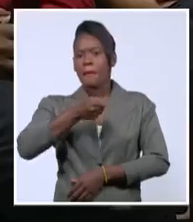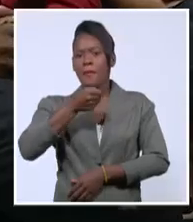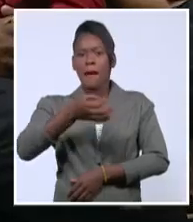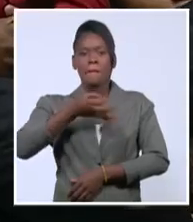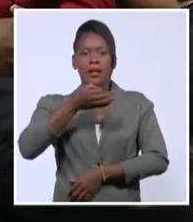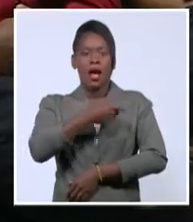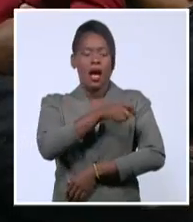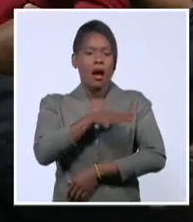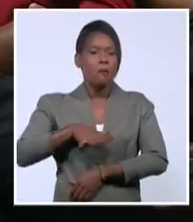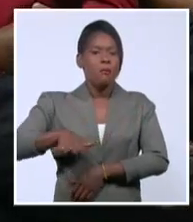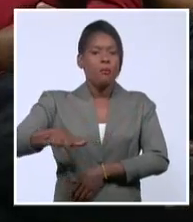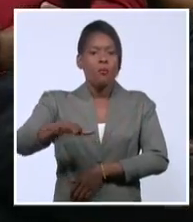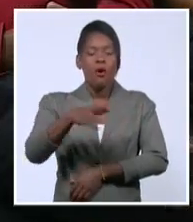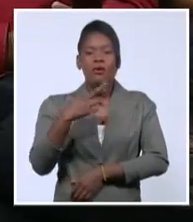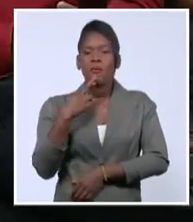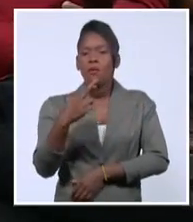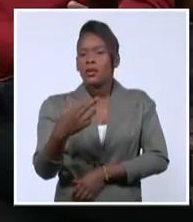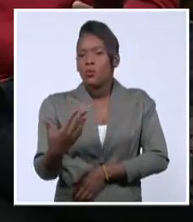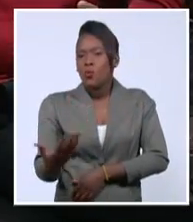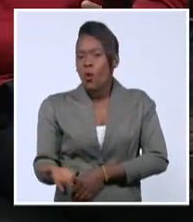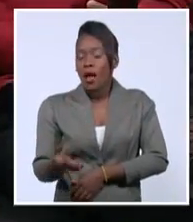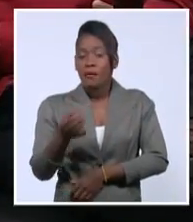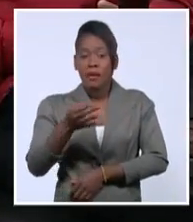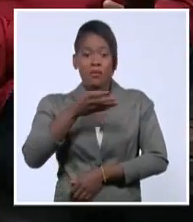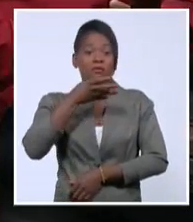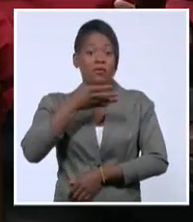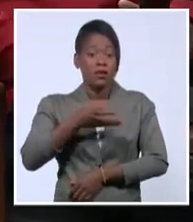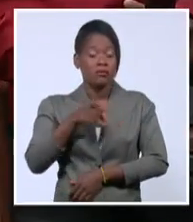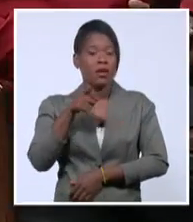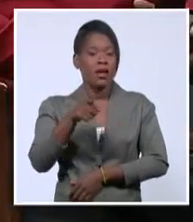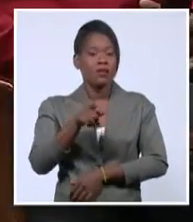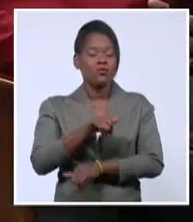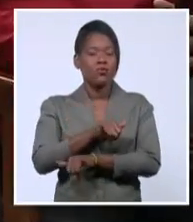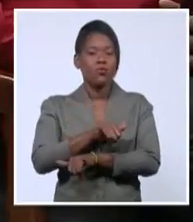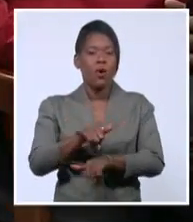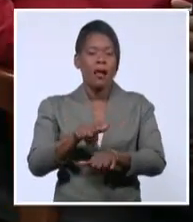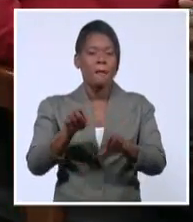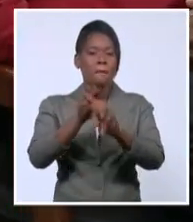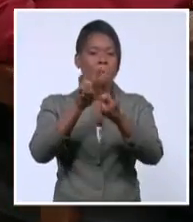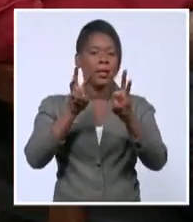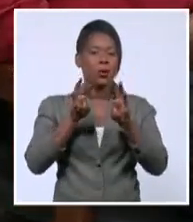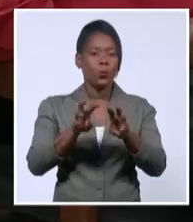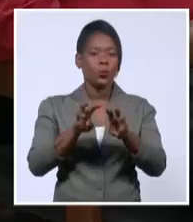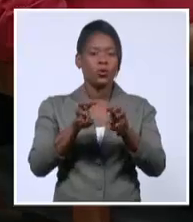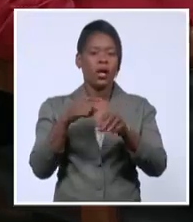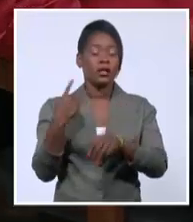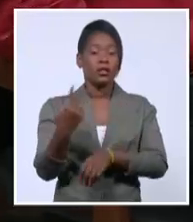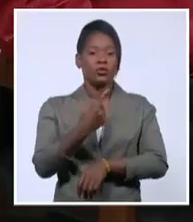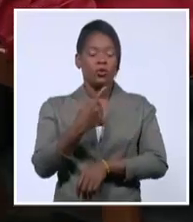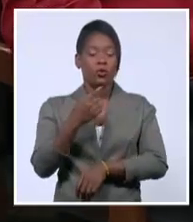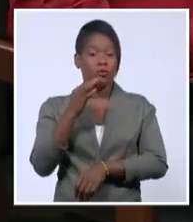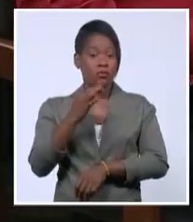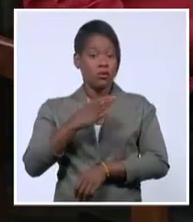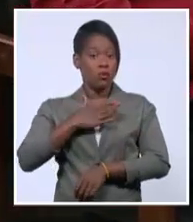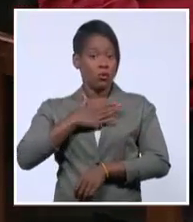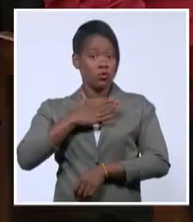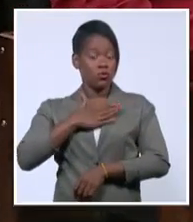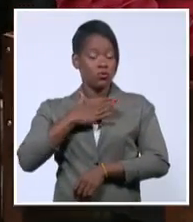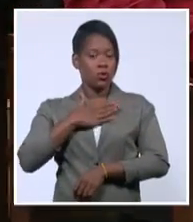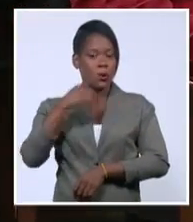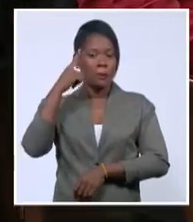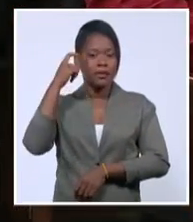pronunciado? ¿Qué reflexión? Son preguntas para suerte de los revolucionarios y